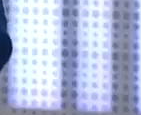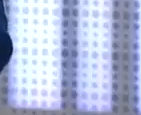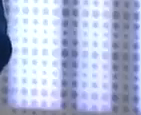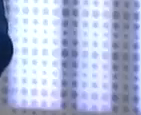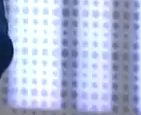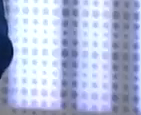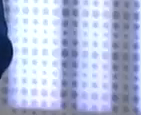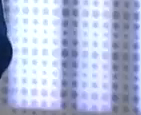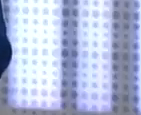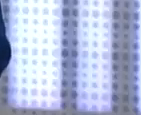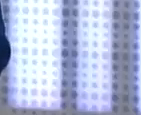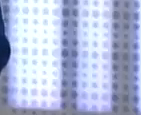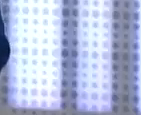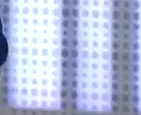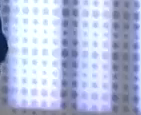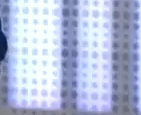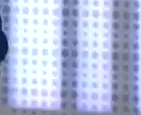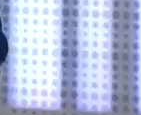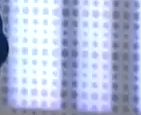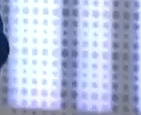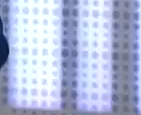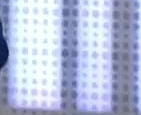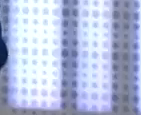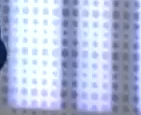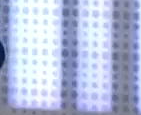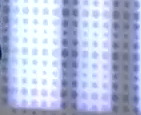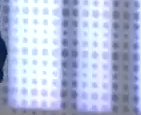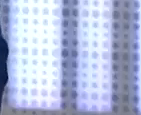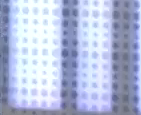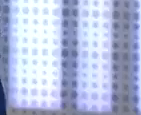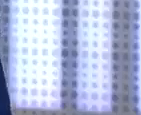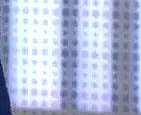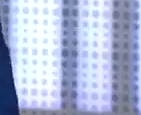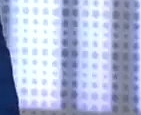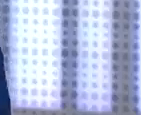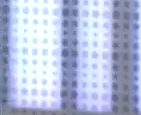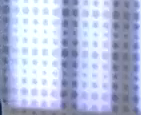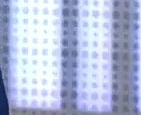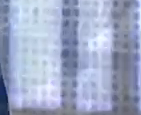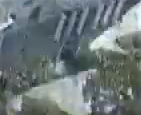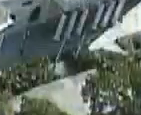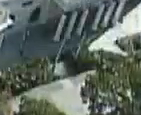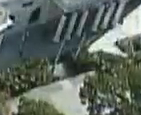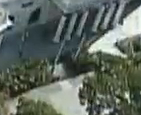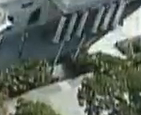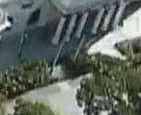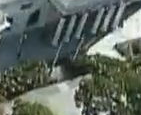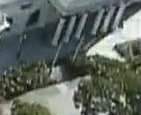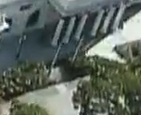A esta hora hay información de último minuto. Nos vamos a ver cómo inicia esta sesión especial del Parlamento venezolano.